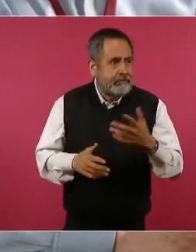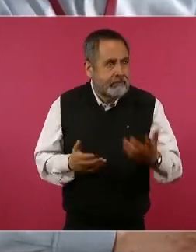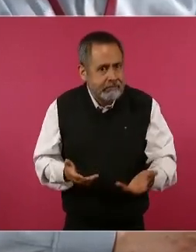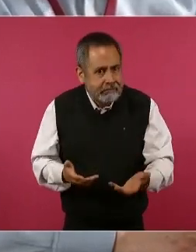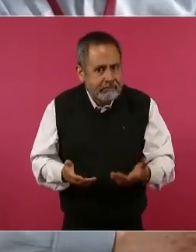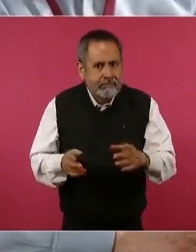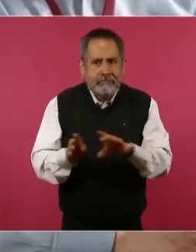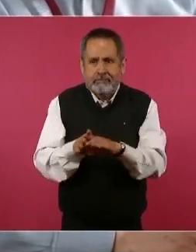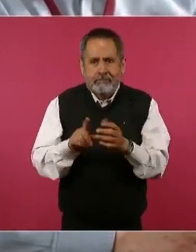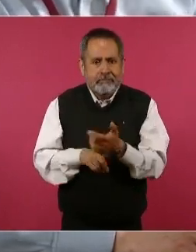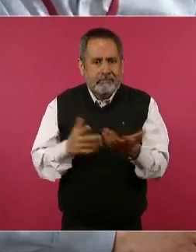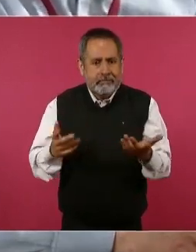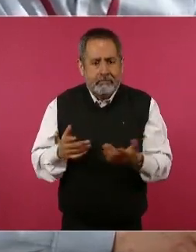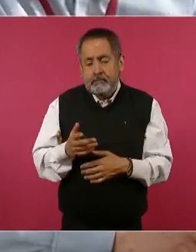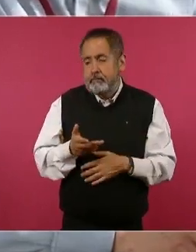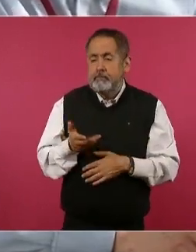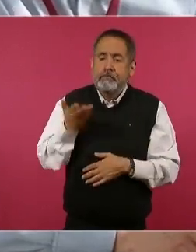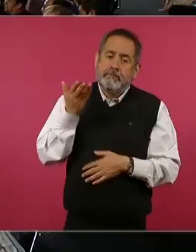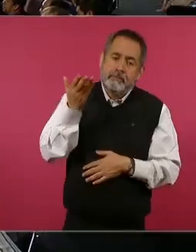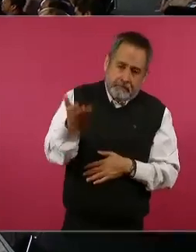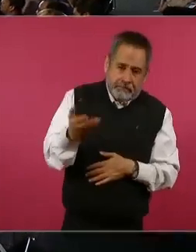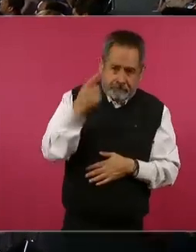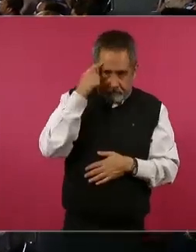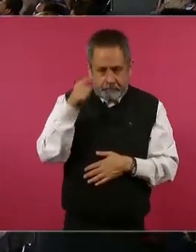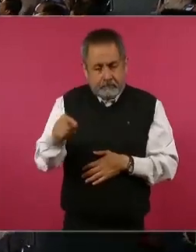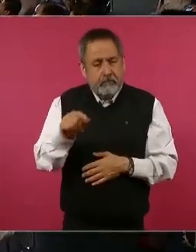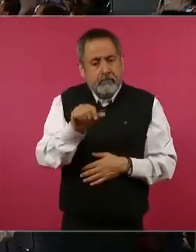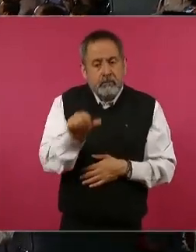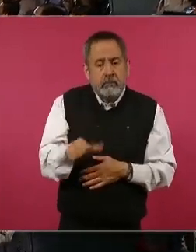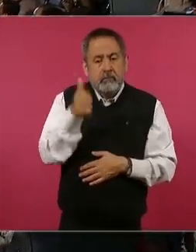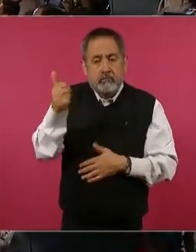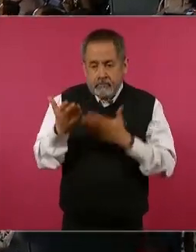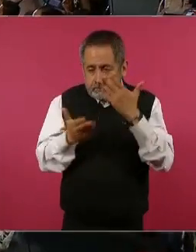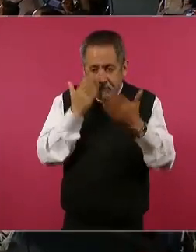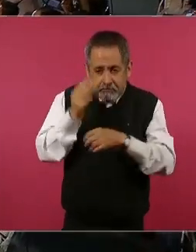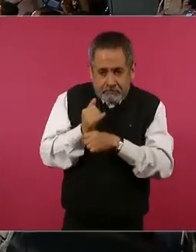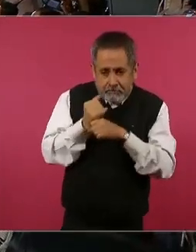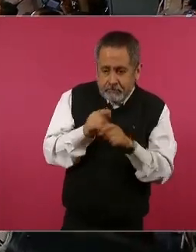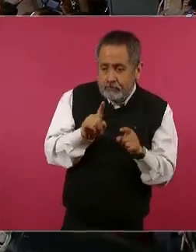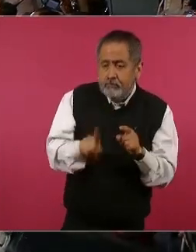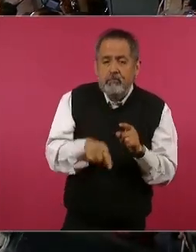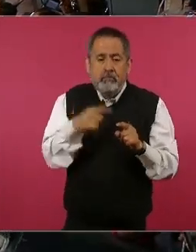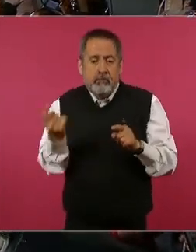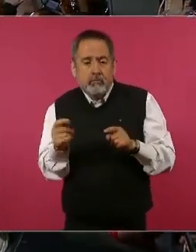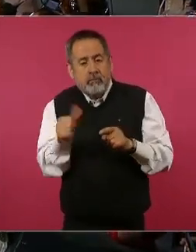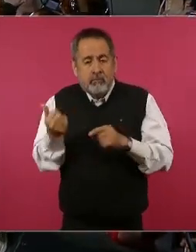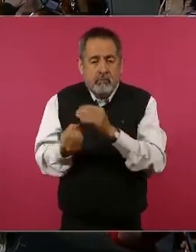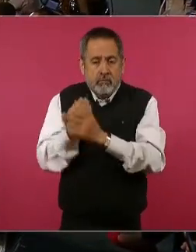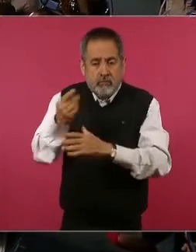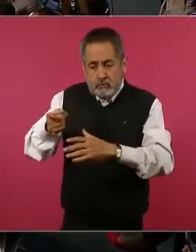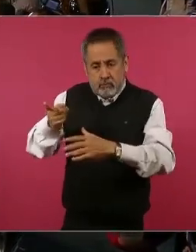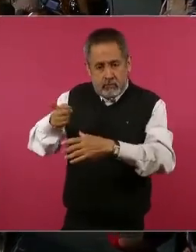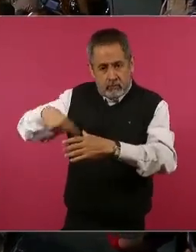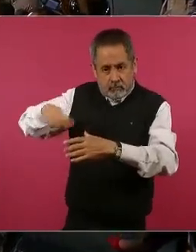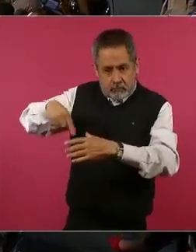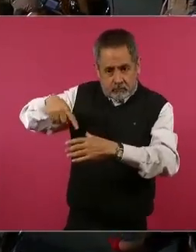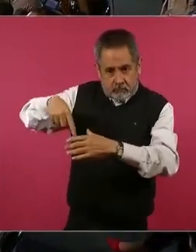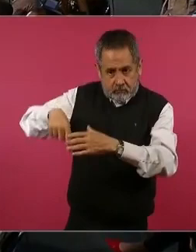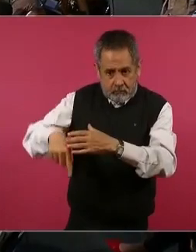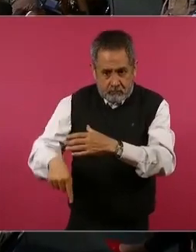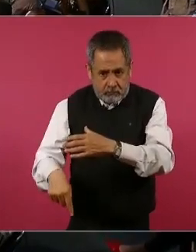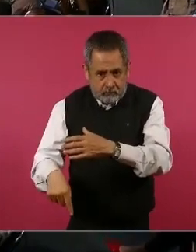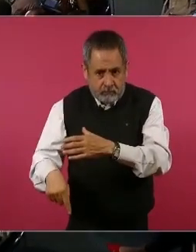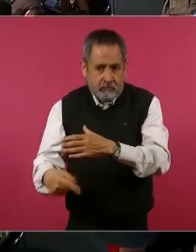vamos a solicitar a que nos hagan otro estudio para ver si les aprueban un nuevo pozo, para ver si lo del drenaje